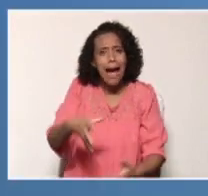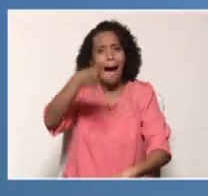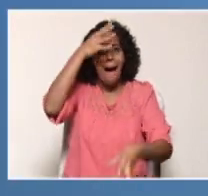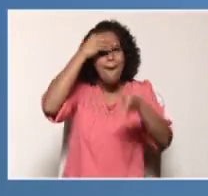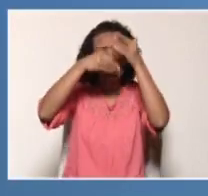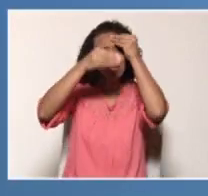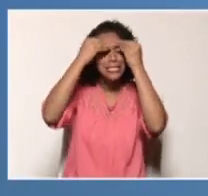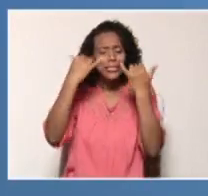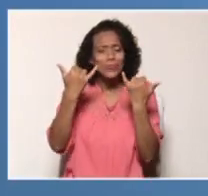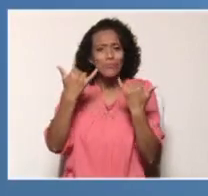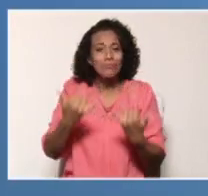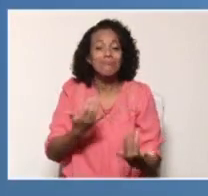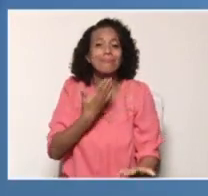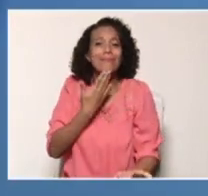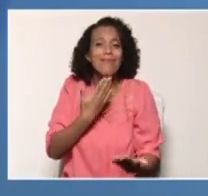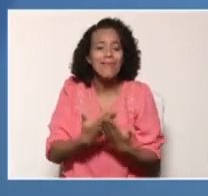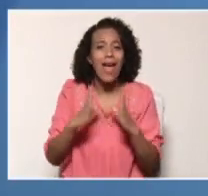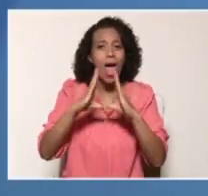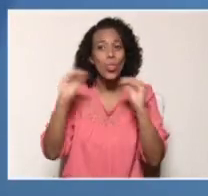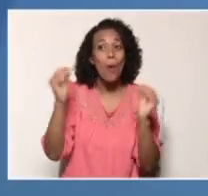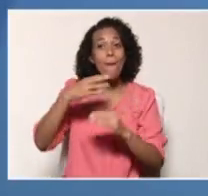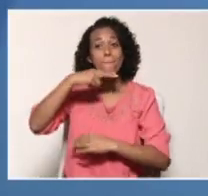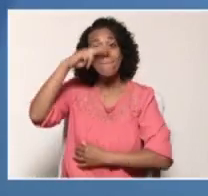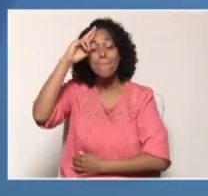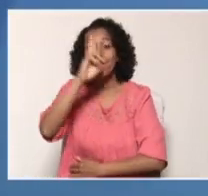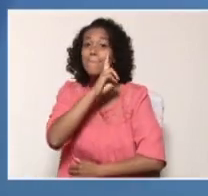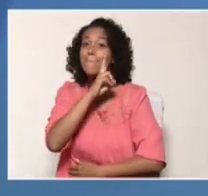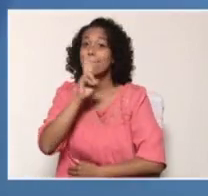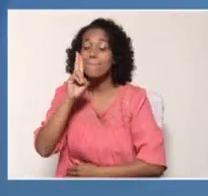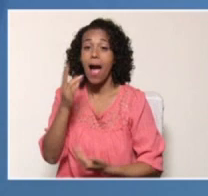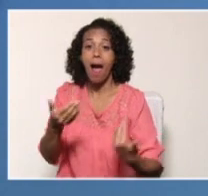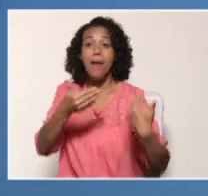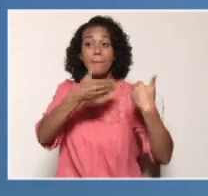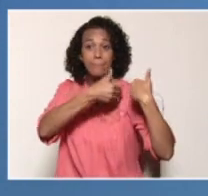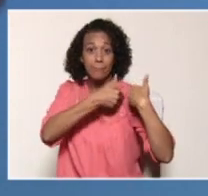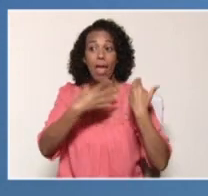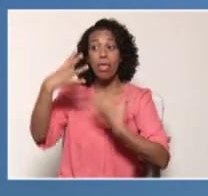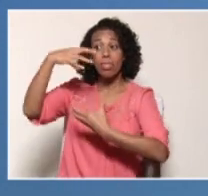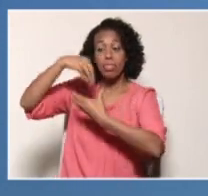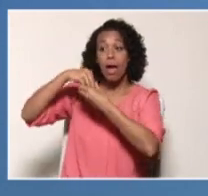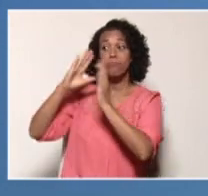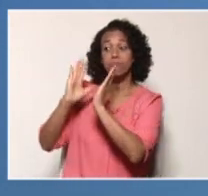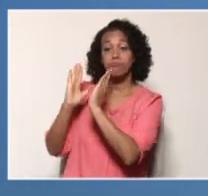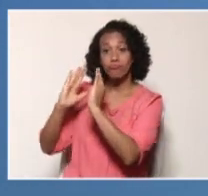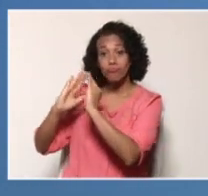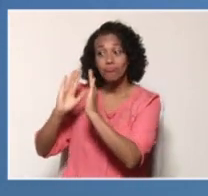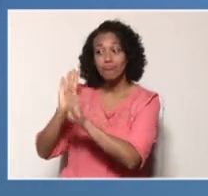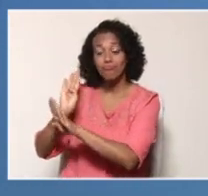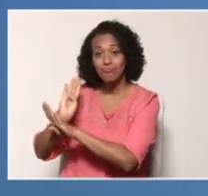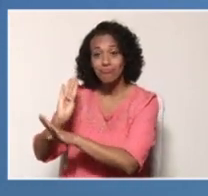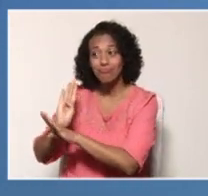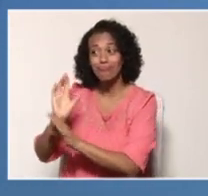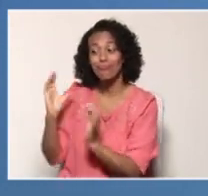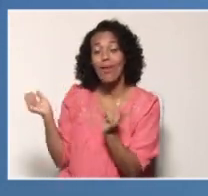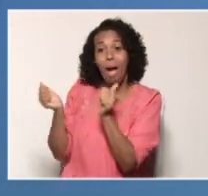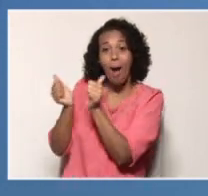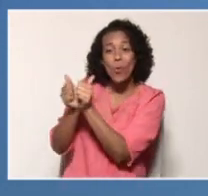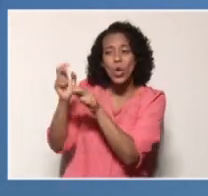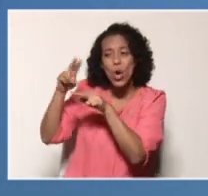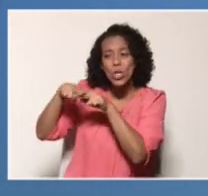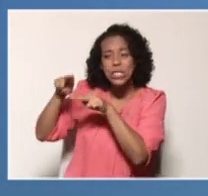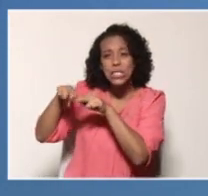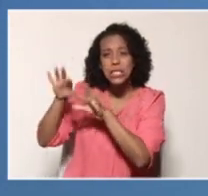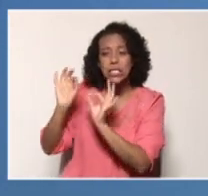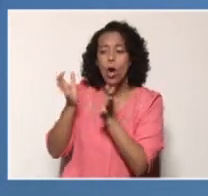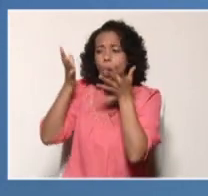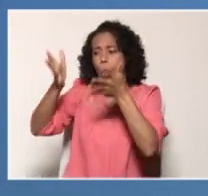Y para hacerlo hay que agradecer a todos los padres, madres, representantes y adultos significativos que están allí con nuestros pequeñitos